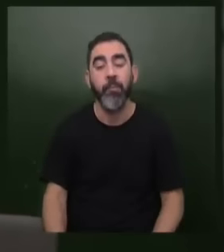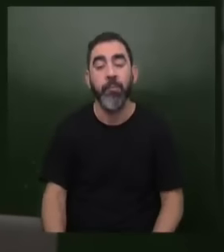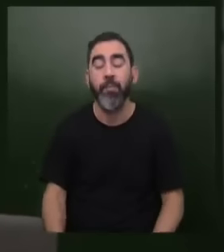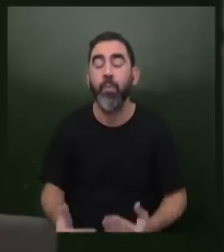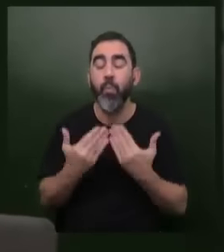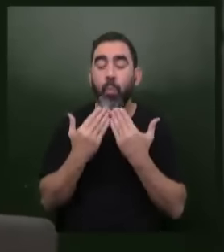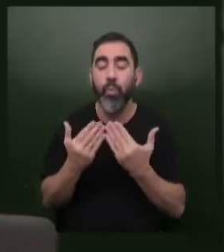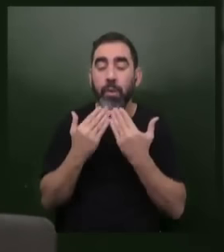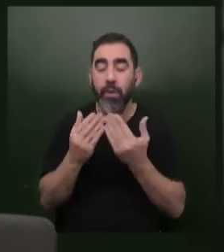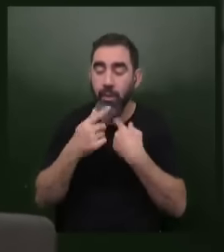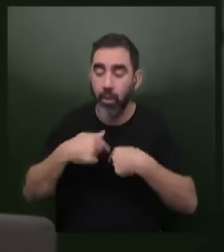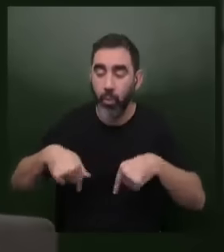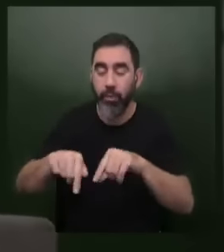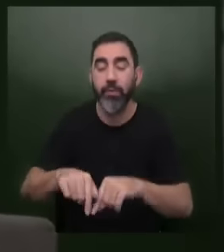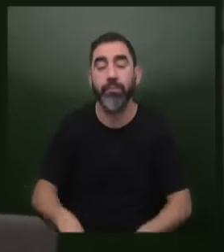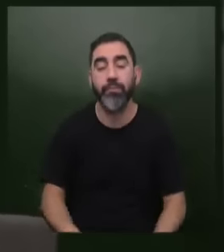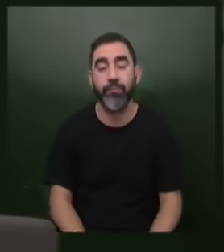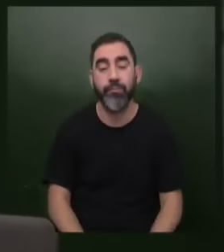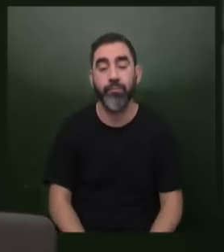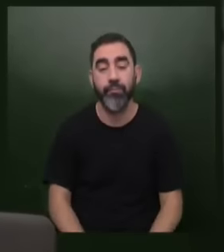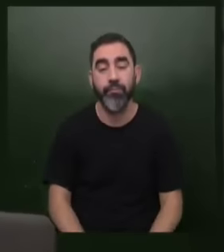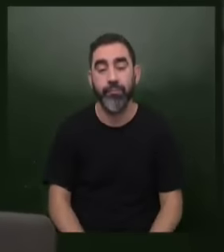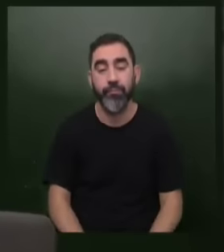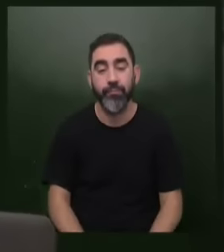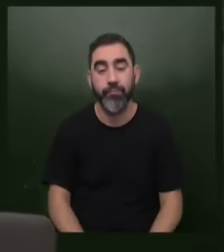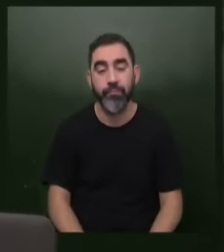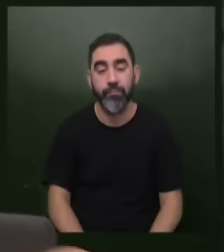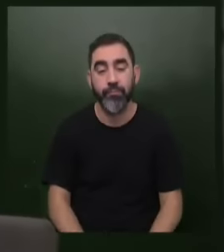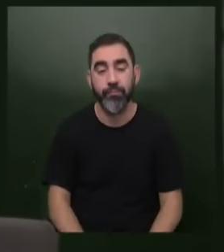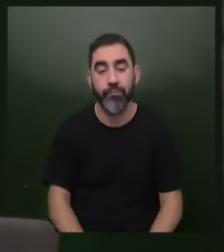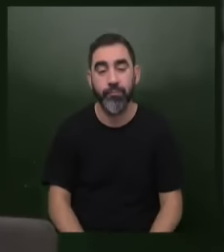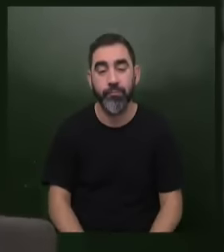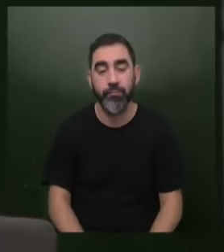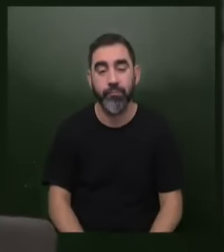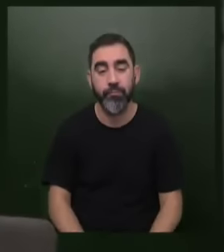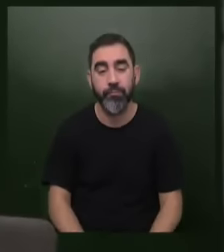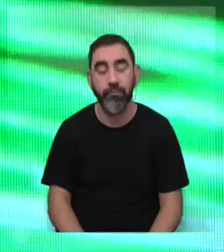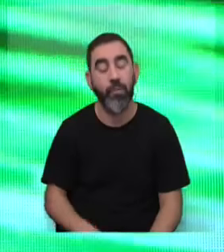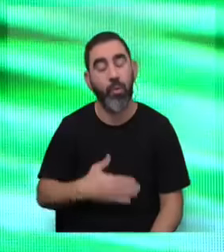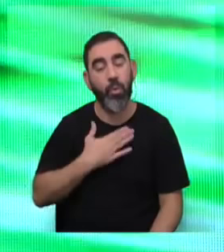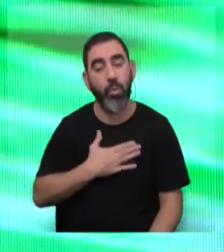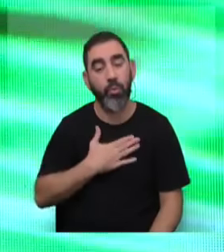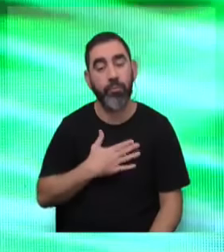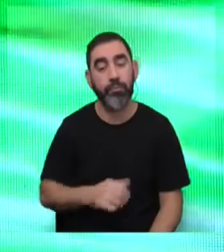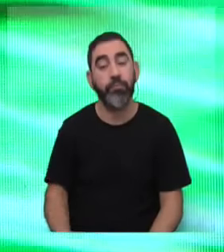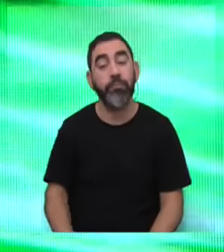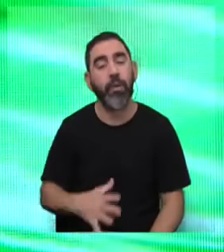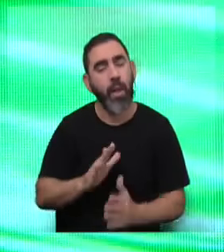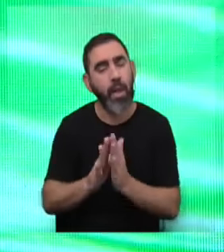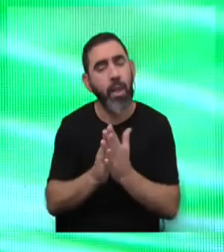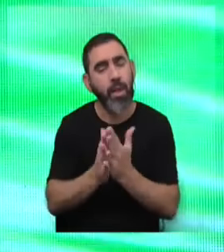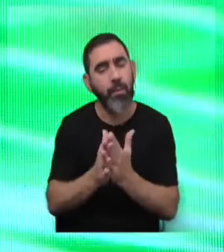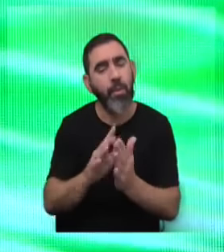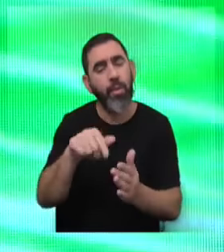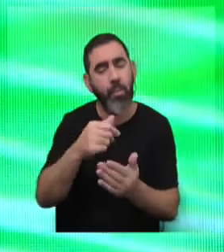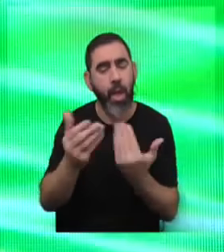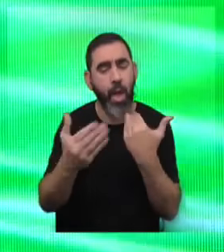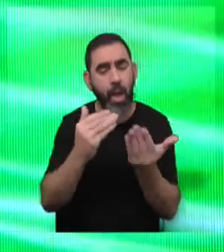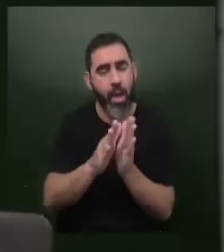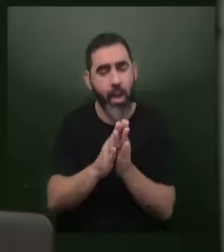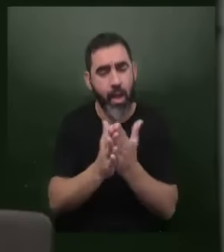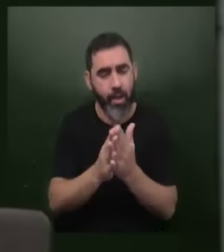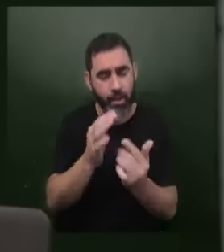gracias por por haber venido y bueno hacer un lugarcito de su visita en Montevideo un gran placer eh Y hay unos libros que después vamos a estar